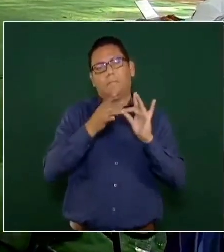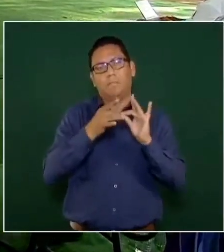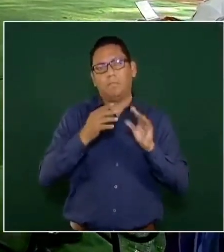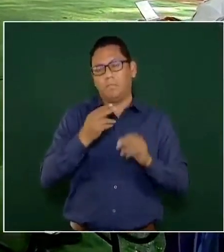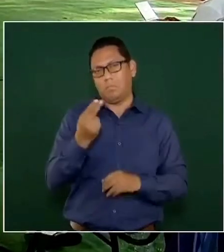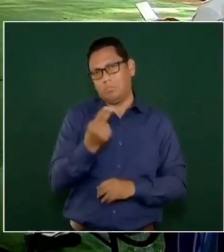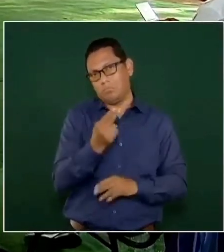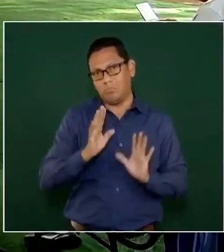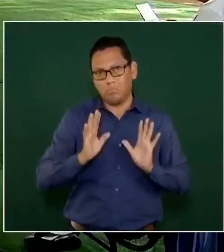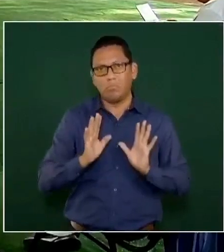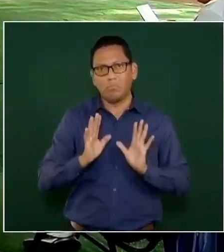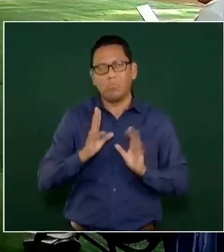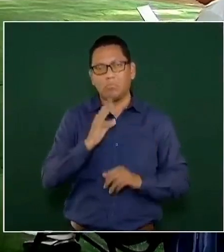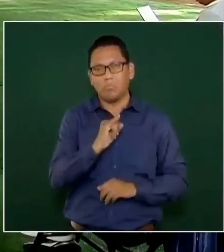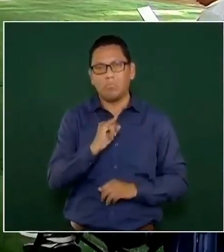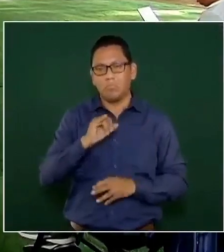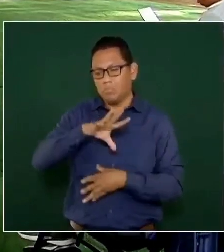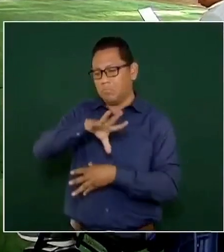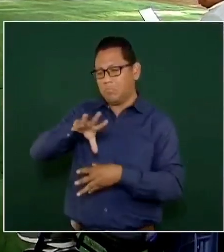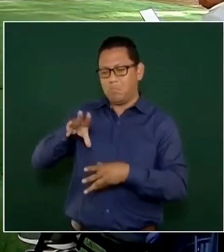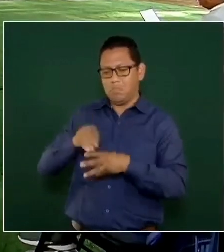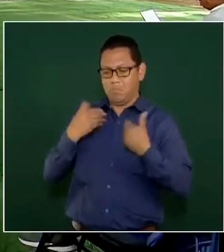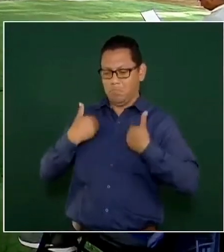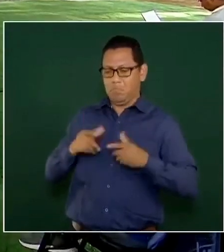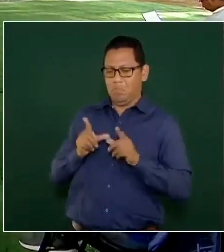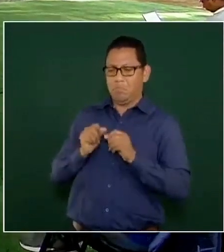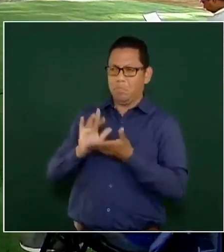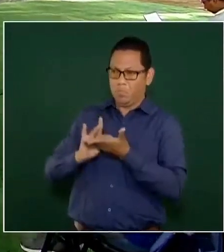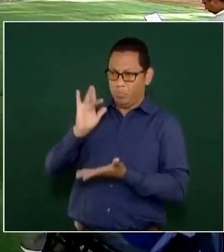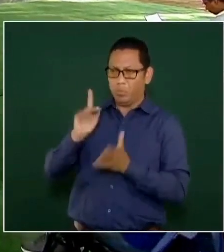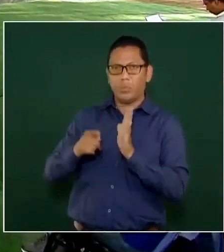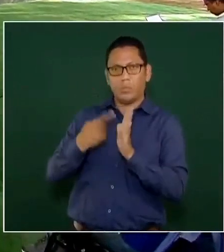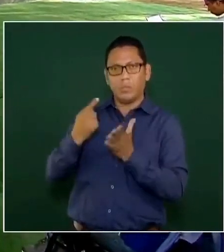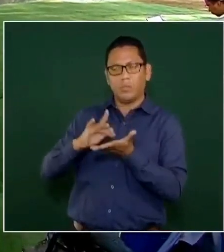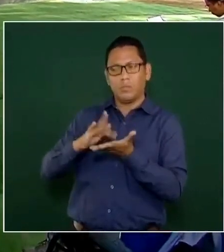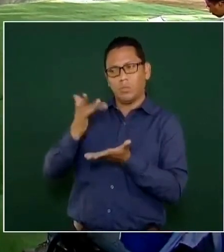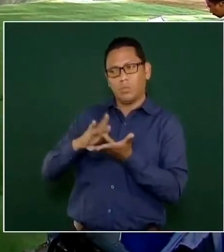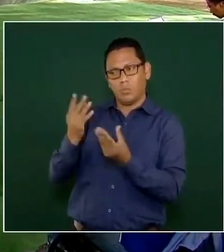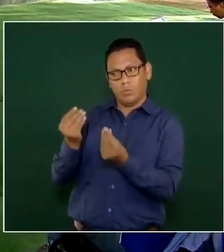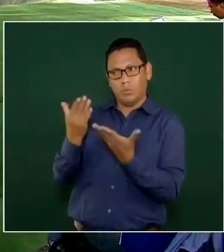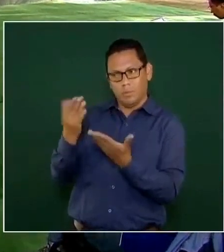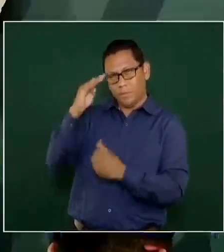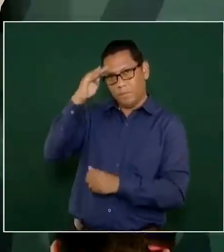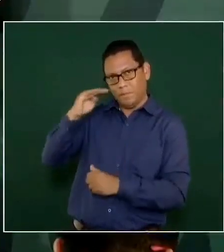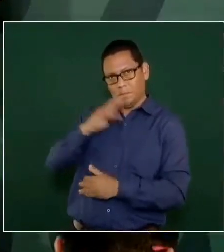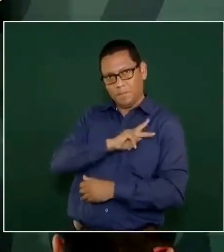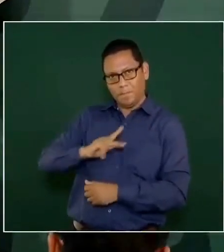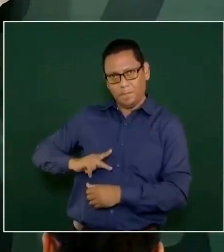Pues eso sería todo por mi parte. De nuevo, muchísimas gracias, presidente.